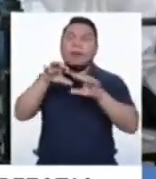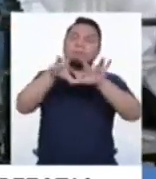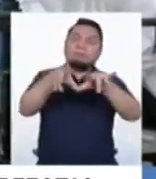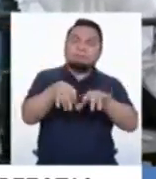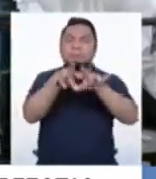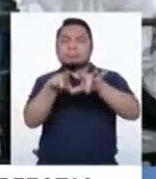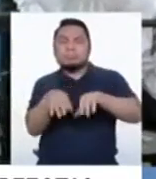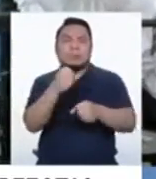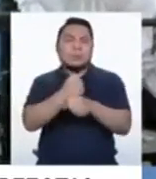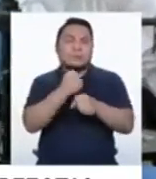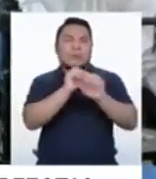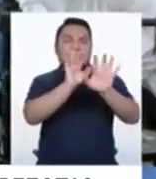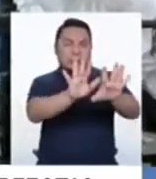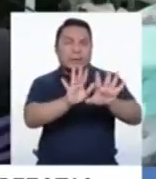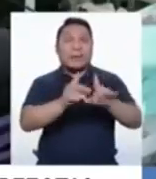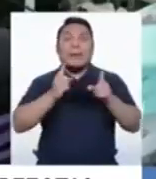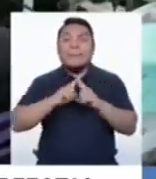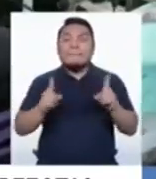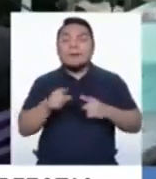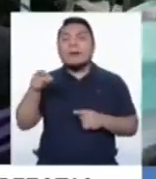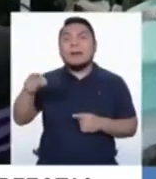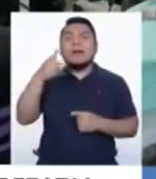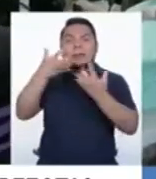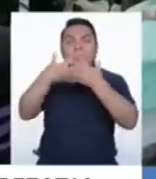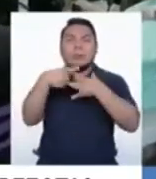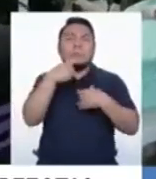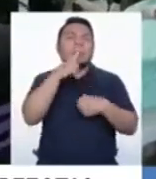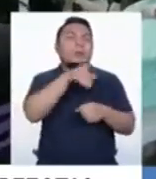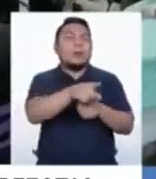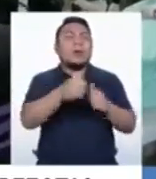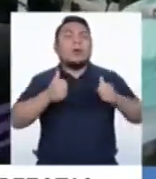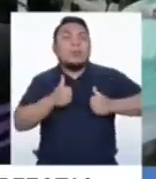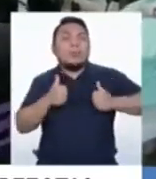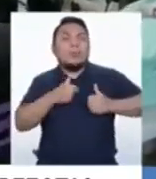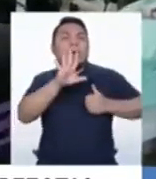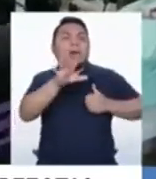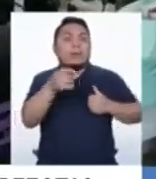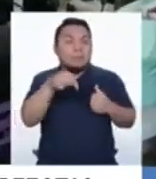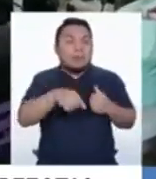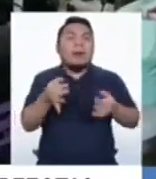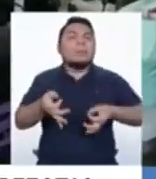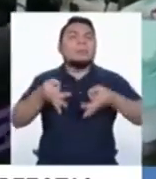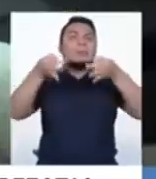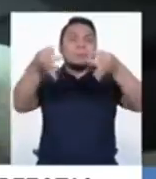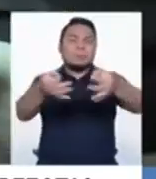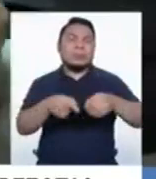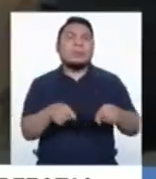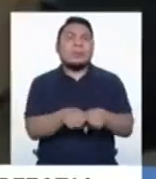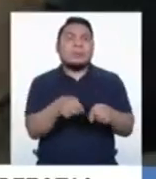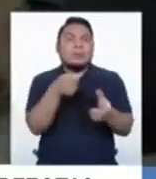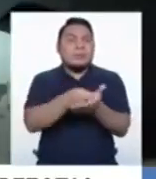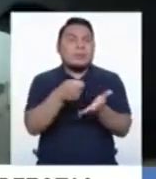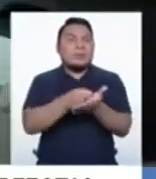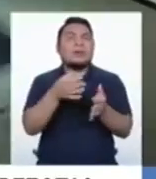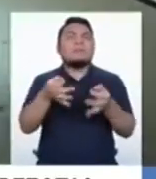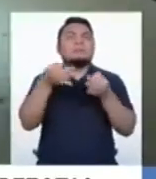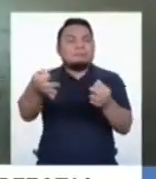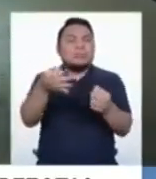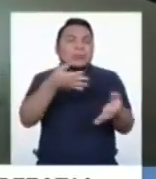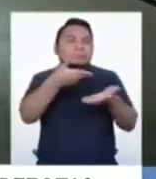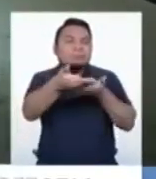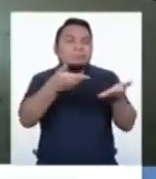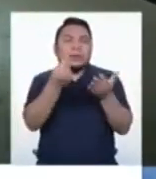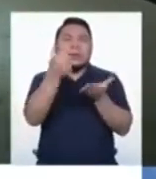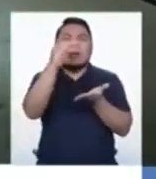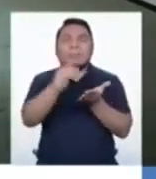las partes adicionalmente pueden pactar adelanto de vacaciones, disfrute de vacaciones pendientes, reducción de remuneraciones, entre otros. Pero ya